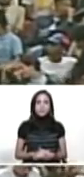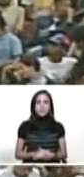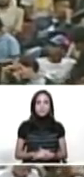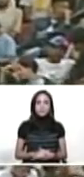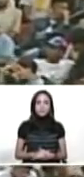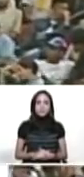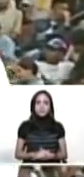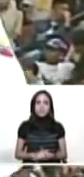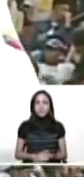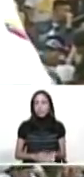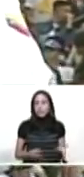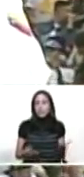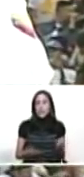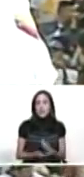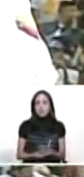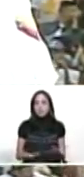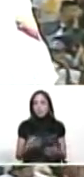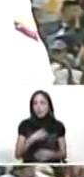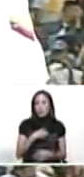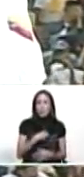bajo ningún aspecto,